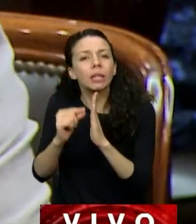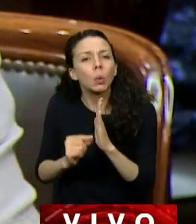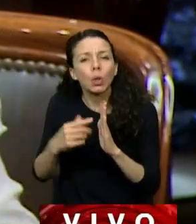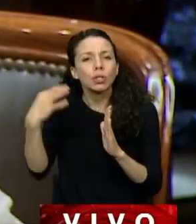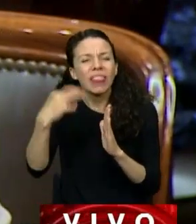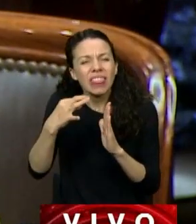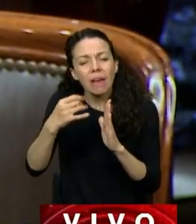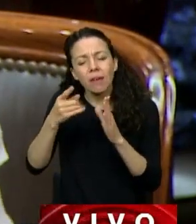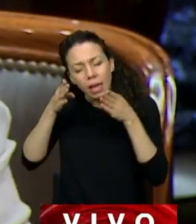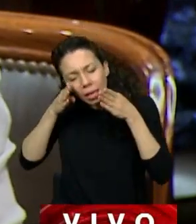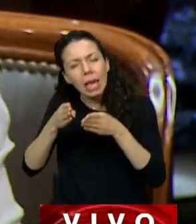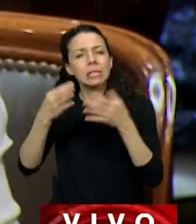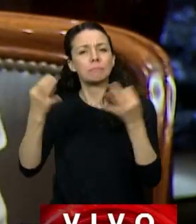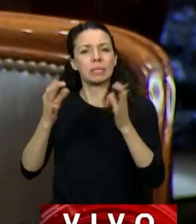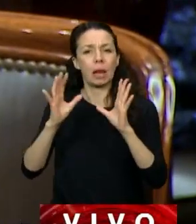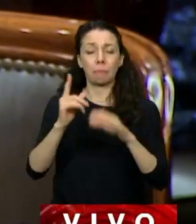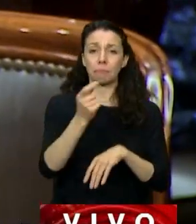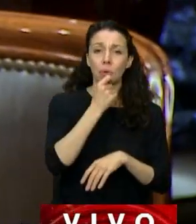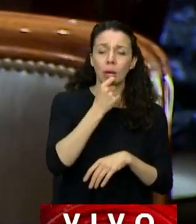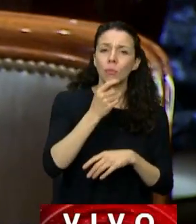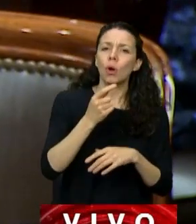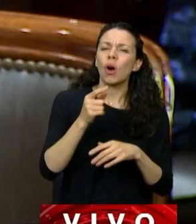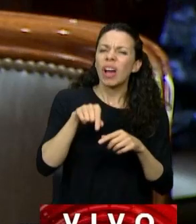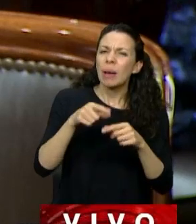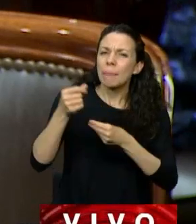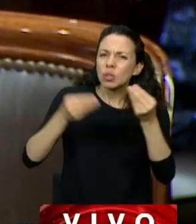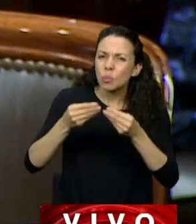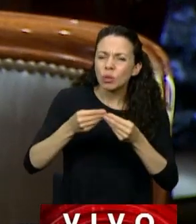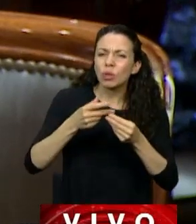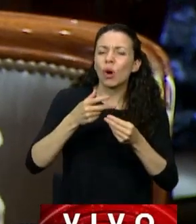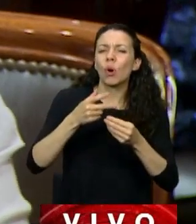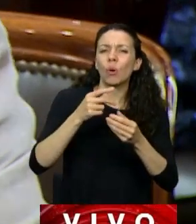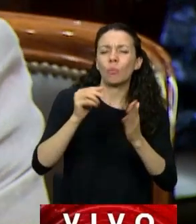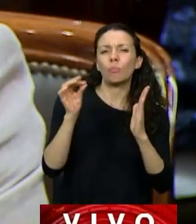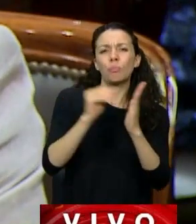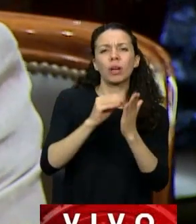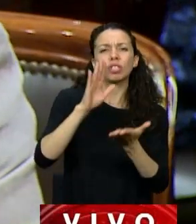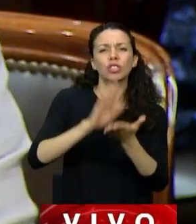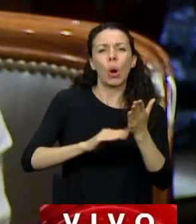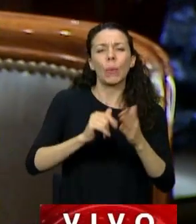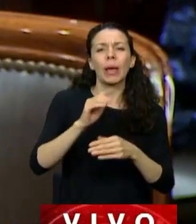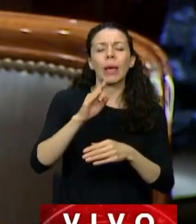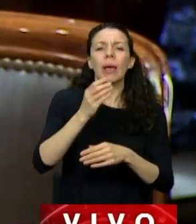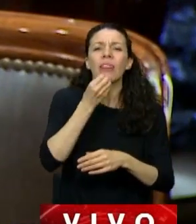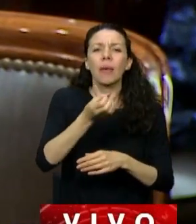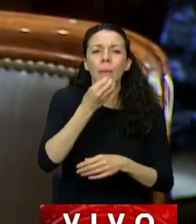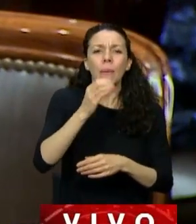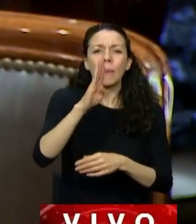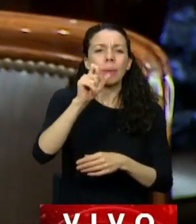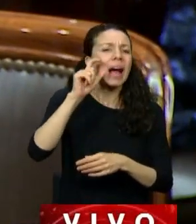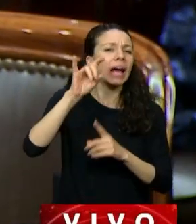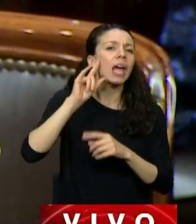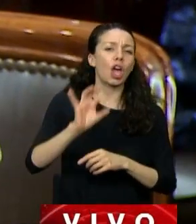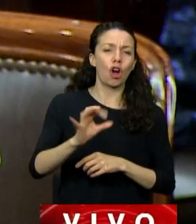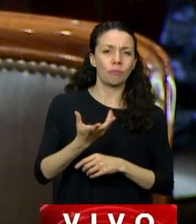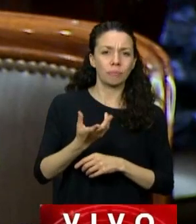Por ejemplo, ¿qué hacen acá en este presupuesto los blanqueos? ¿Por qué además deberíamos votar una norma de blanqueo para